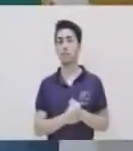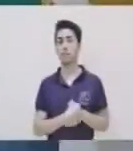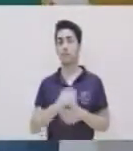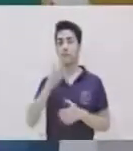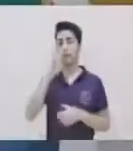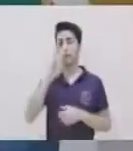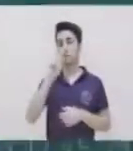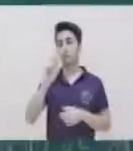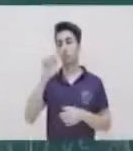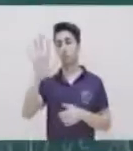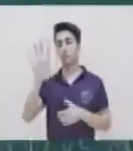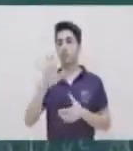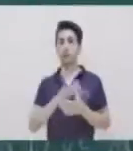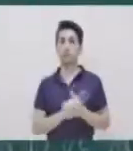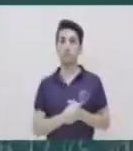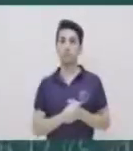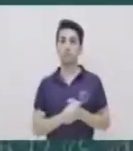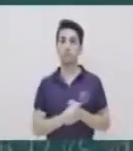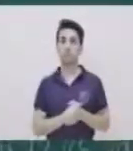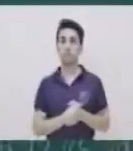ser 3.5.